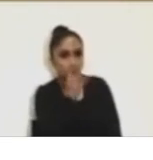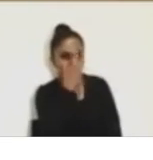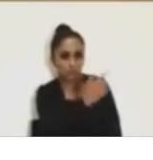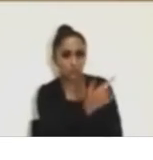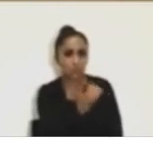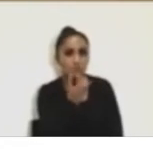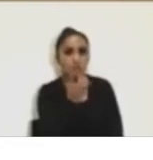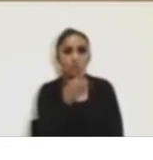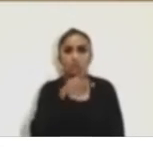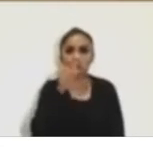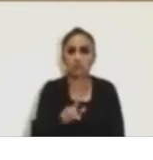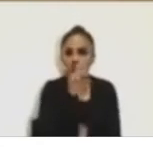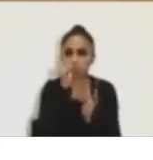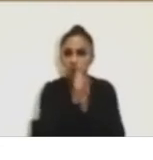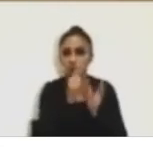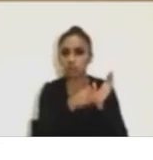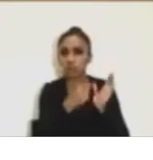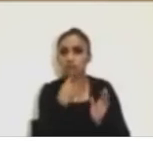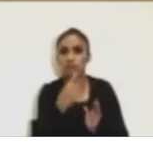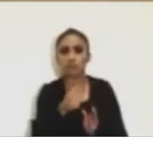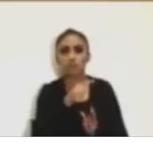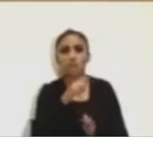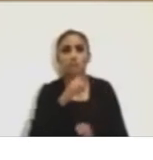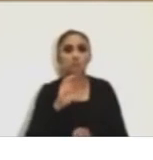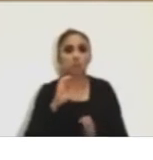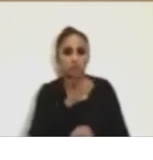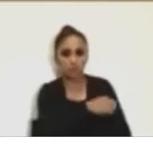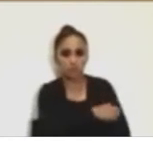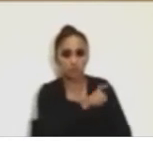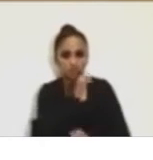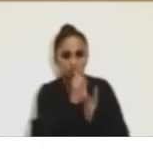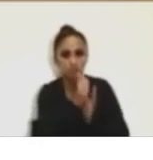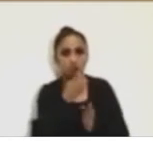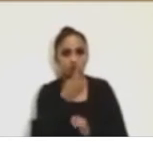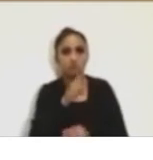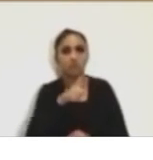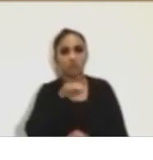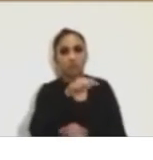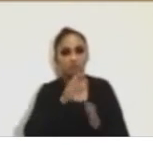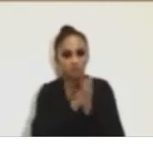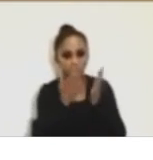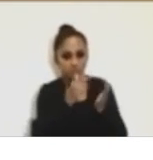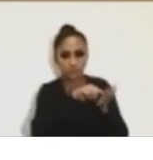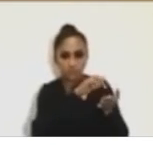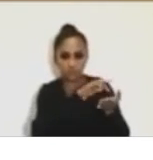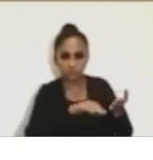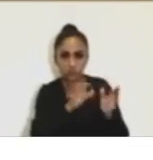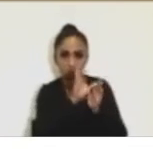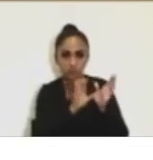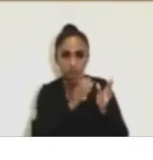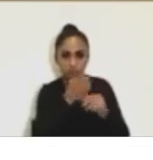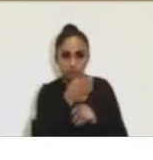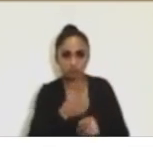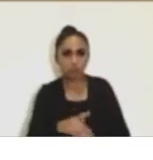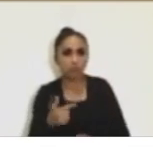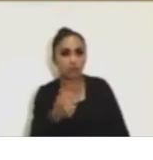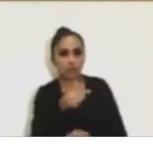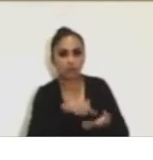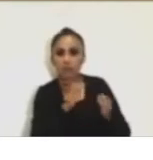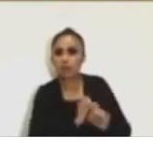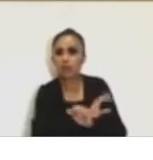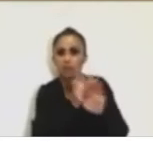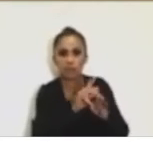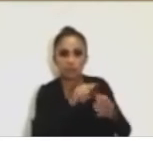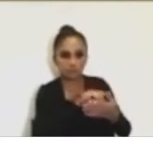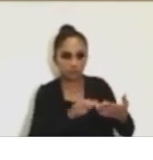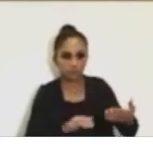digo. La ley es muy clara, la ley orgánica del Poder Legislativo, la Constitución Política de los Estados Unidos Mexicanos y la Constitución para el Estado de Guanajuato son muy claras y